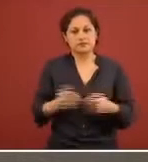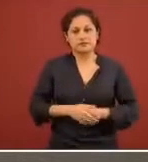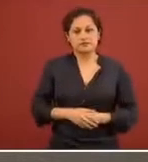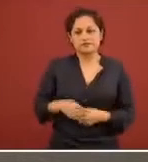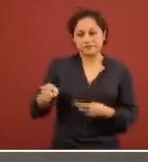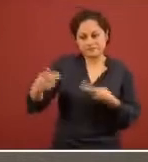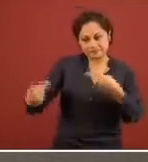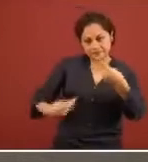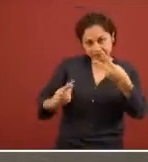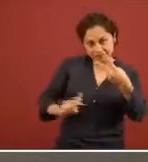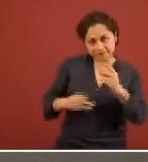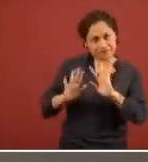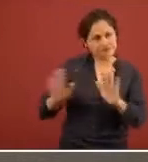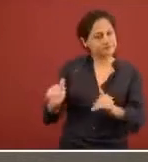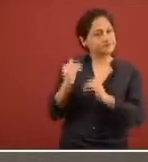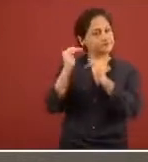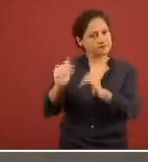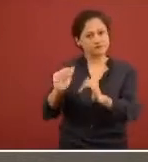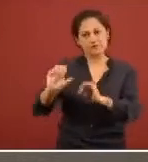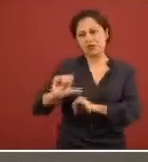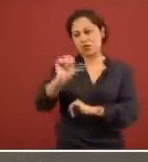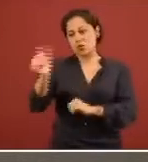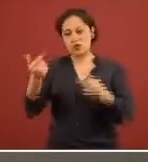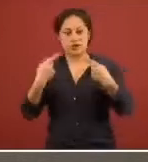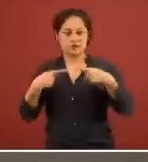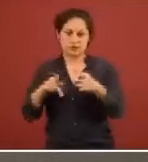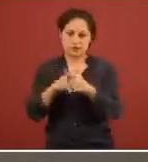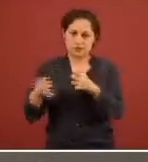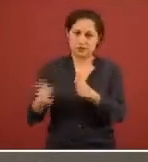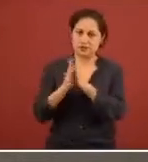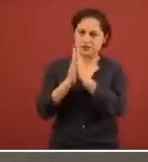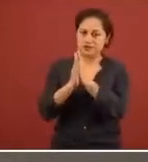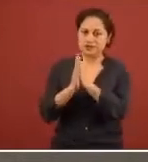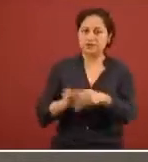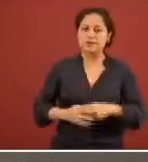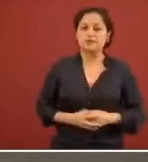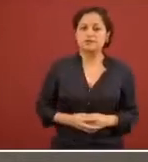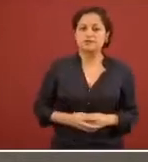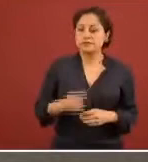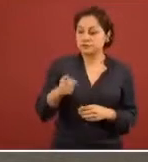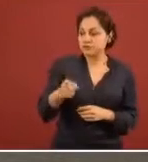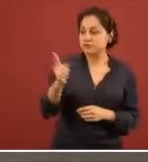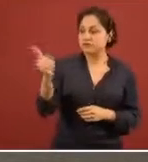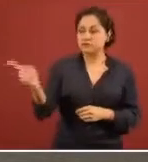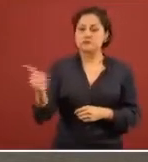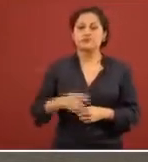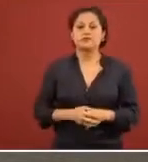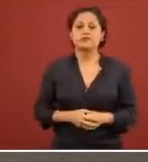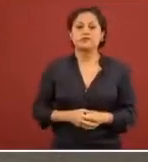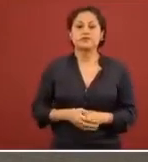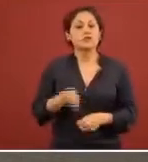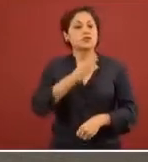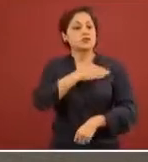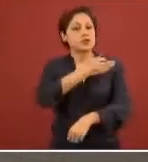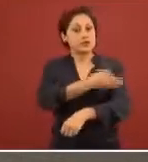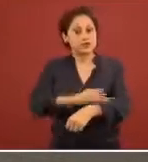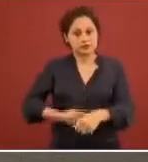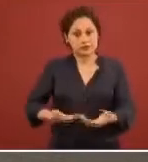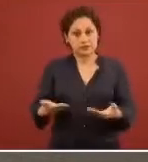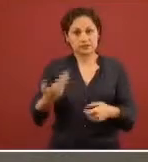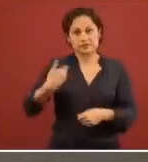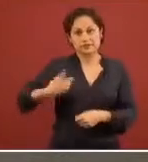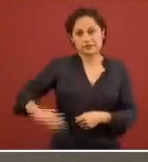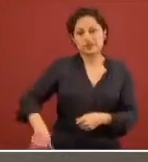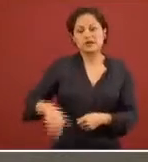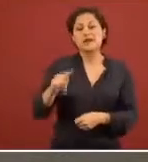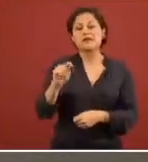de dos preguntas por reportero, pero tenemos mañana otras oportunidades. Usted y ustedes dos, por favor. Doctor, buenas tardes. Buenas tardes.